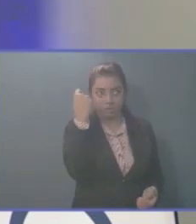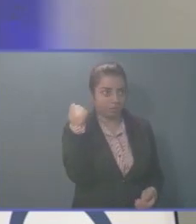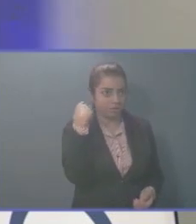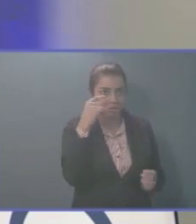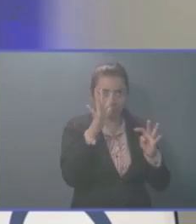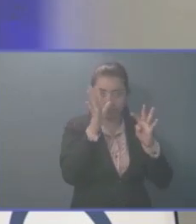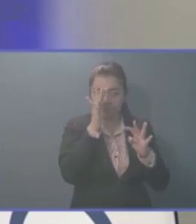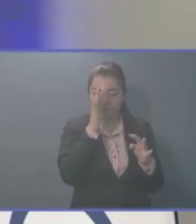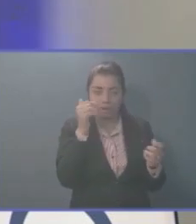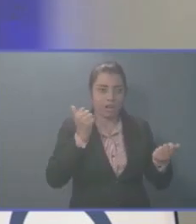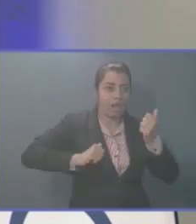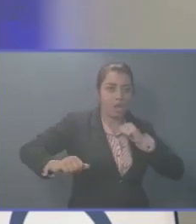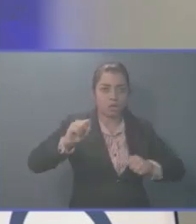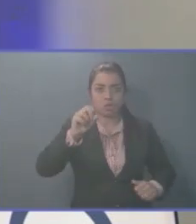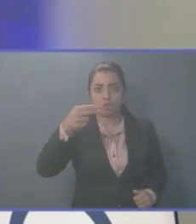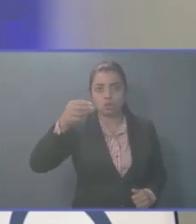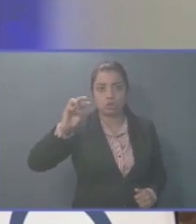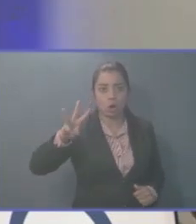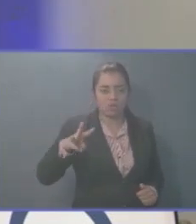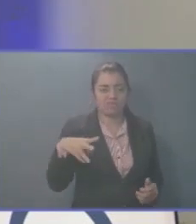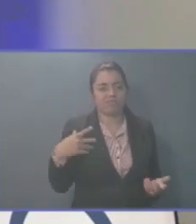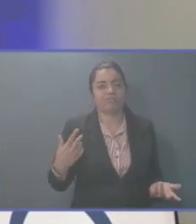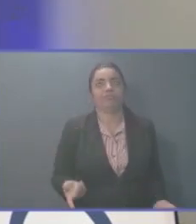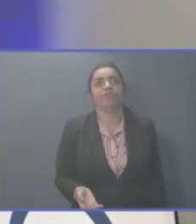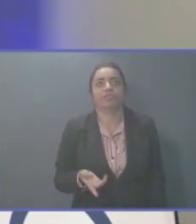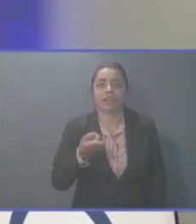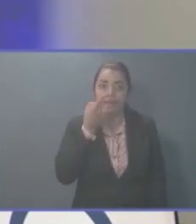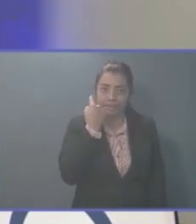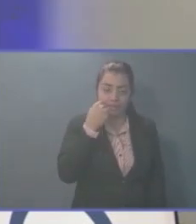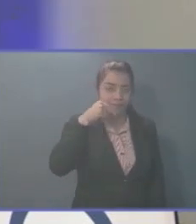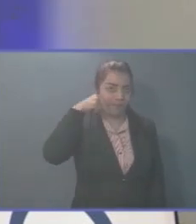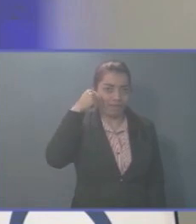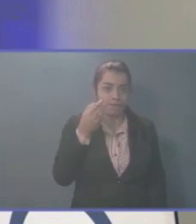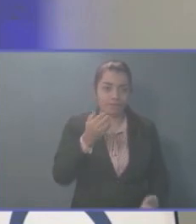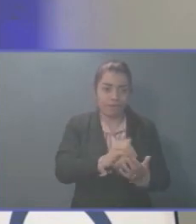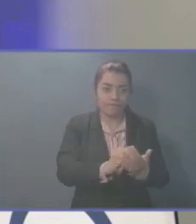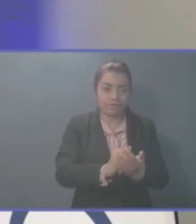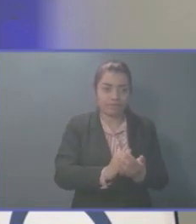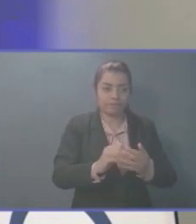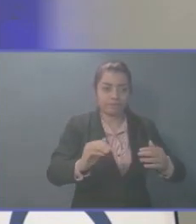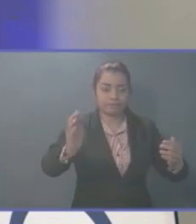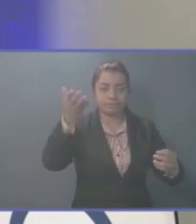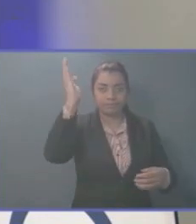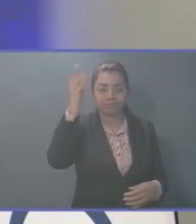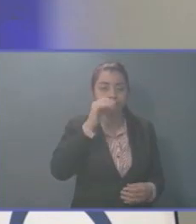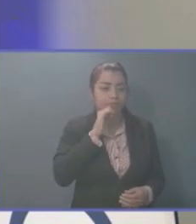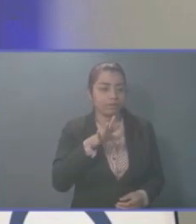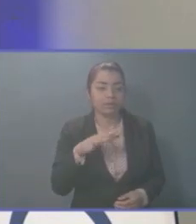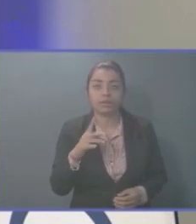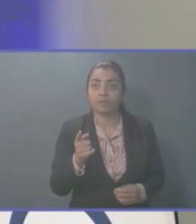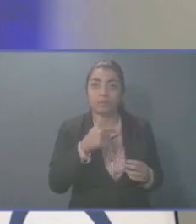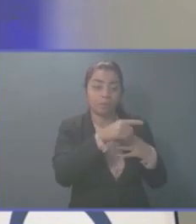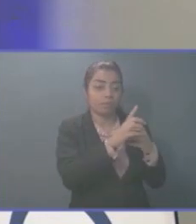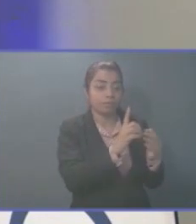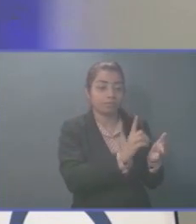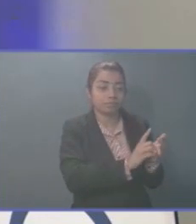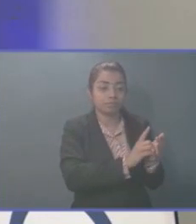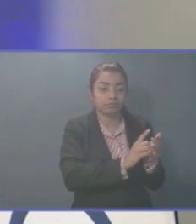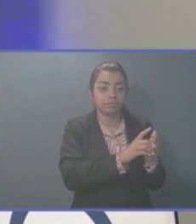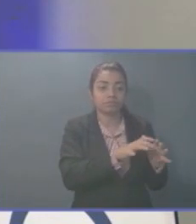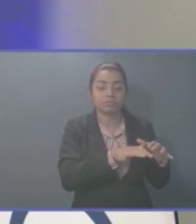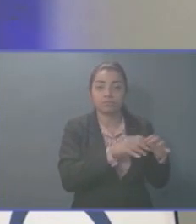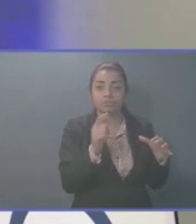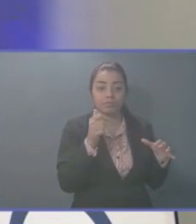el día domingo, pero apareció en un evento, decía que no queríamos nosotros aprobar,